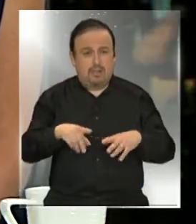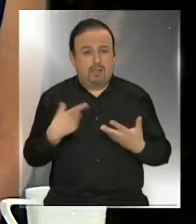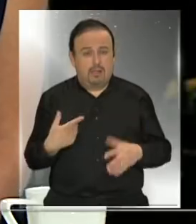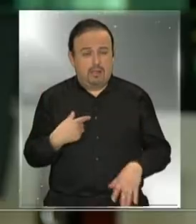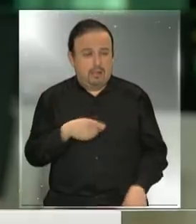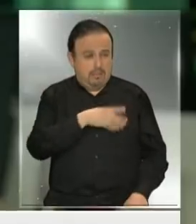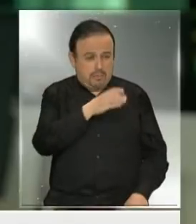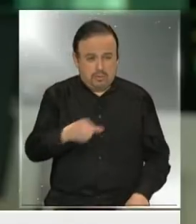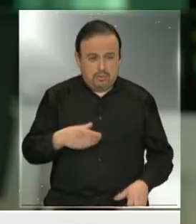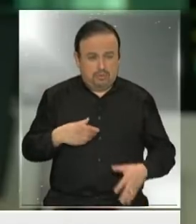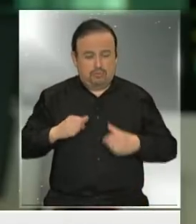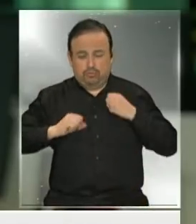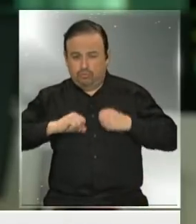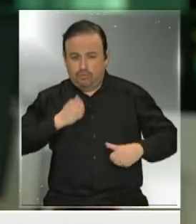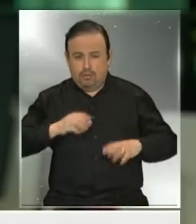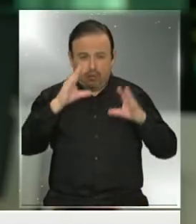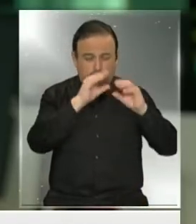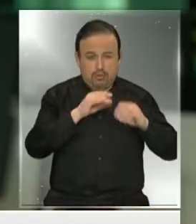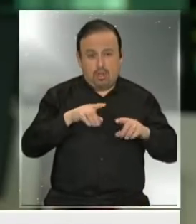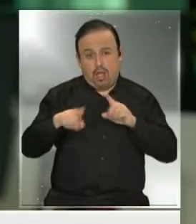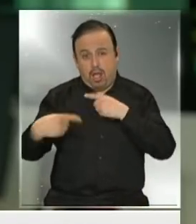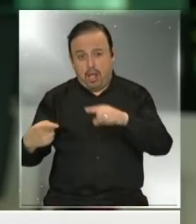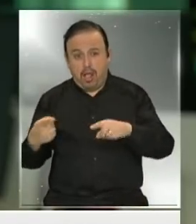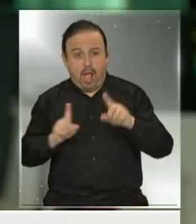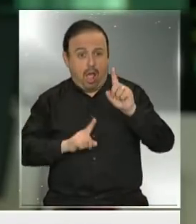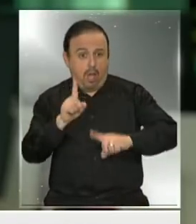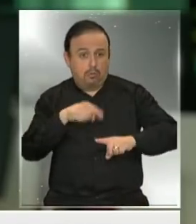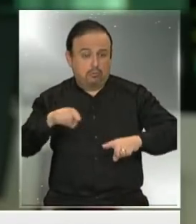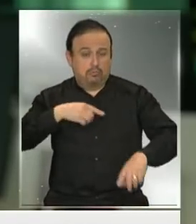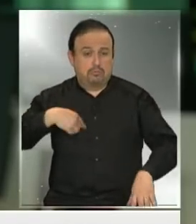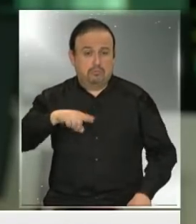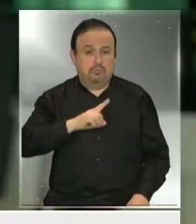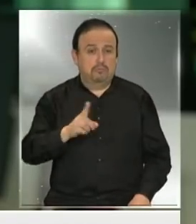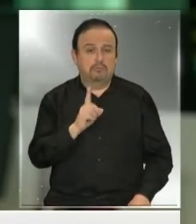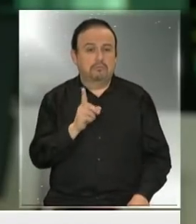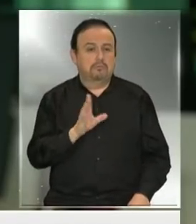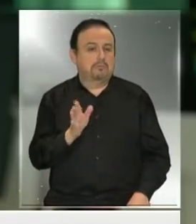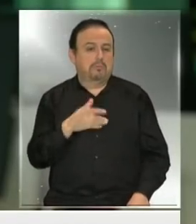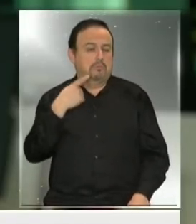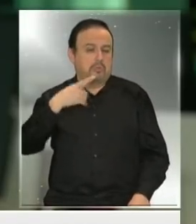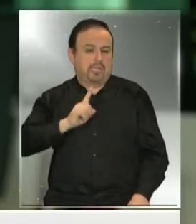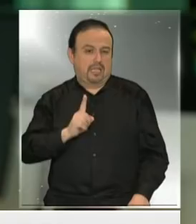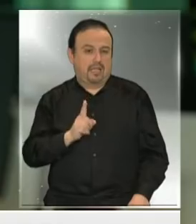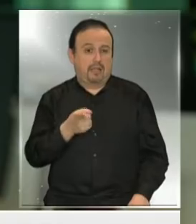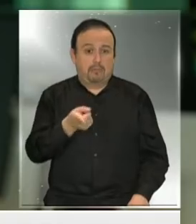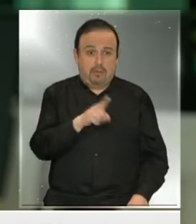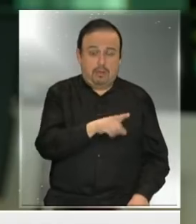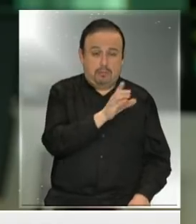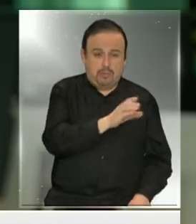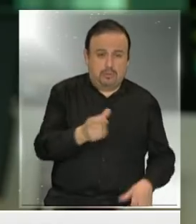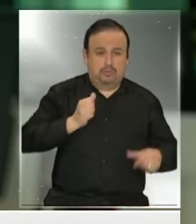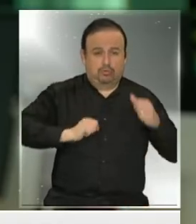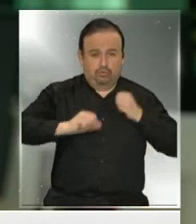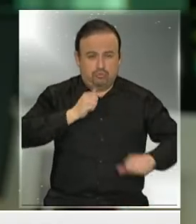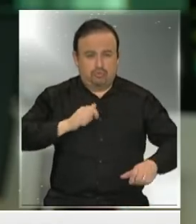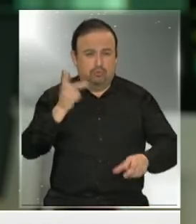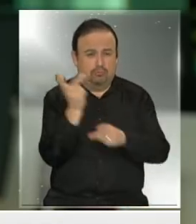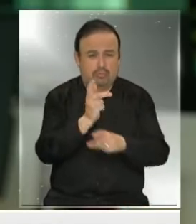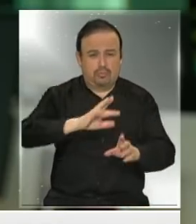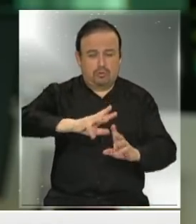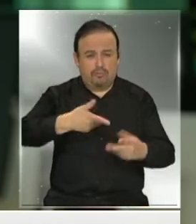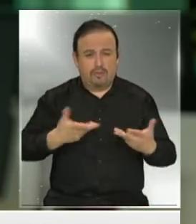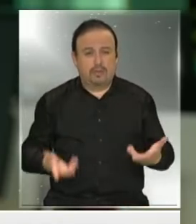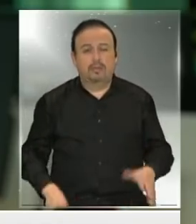hay una pesadilla nocturnas y quizás para algunos de nosotros no era tan relevante pero para las personas que han sufrido saqueos